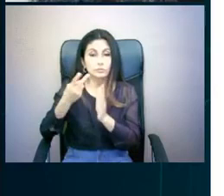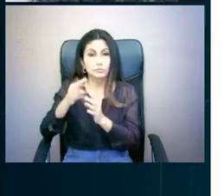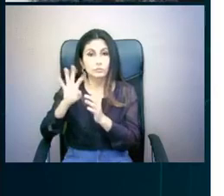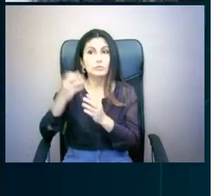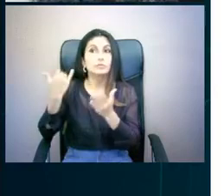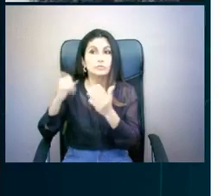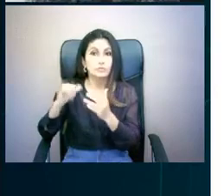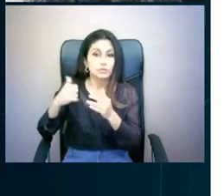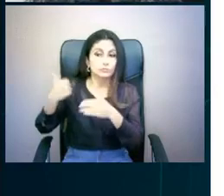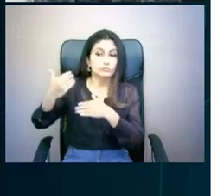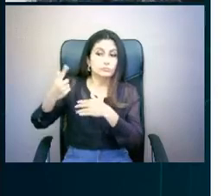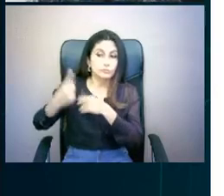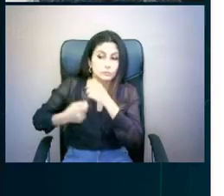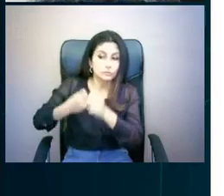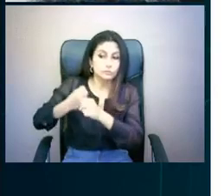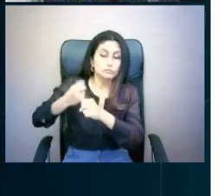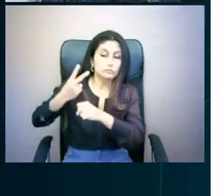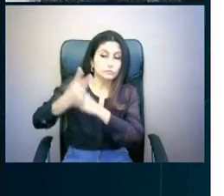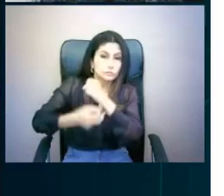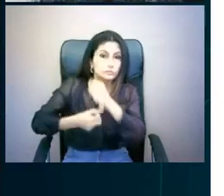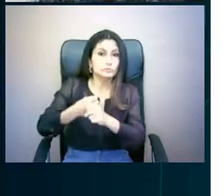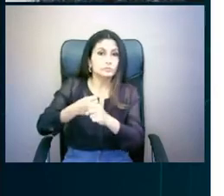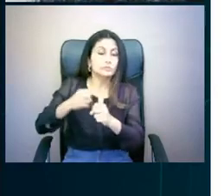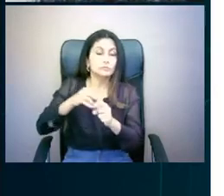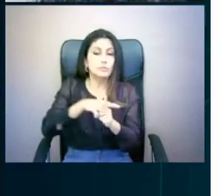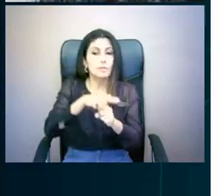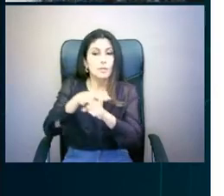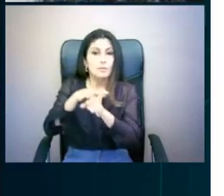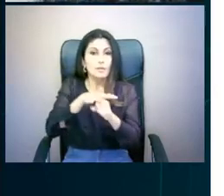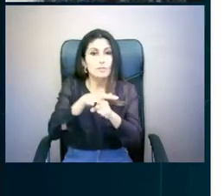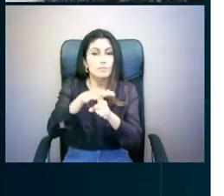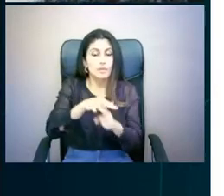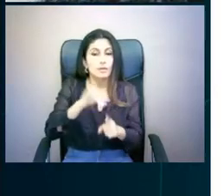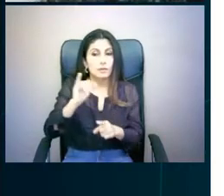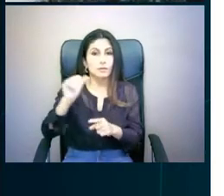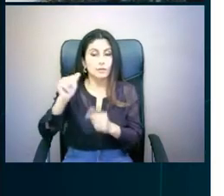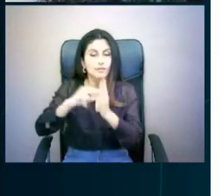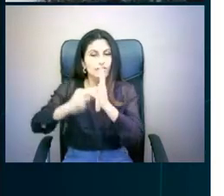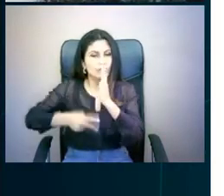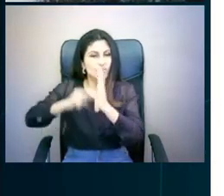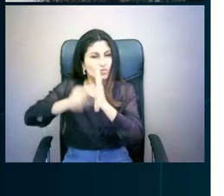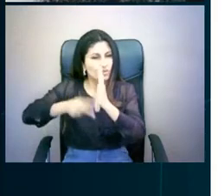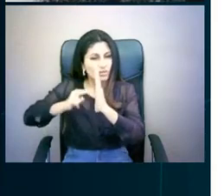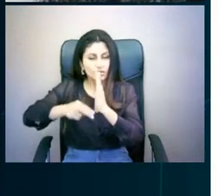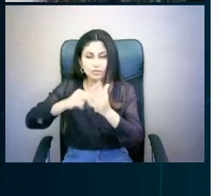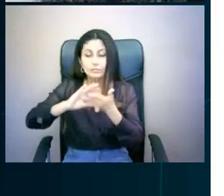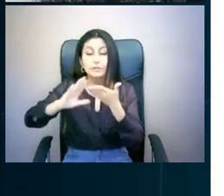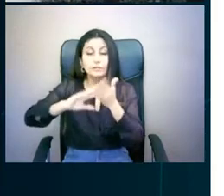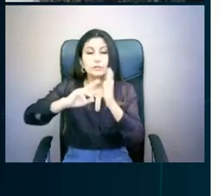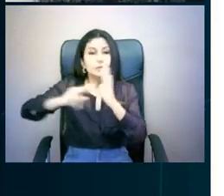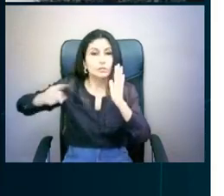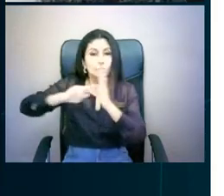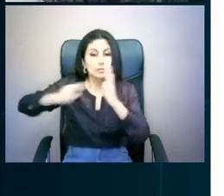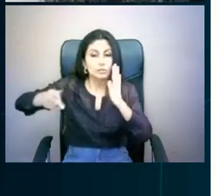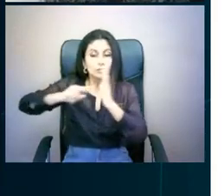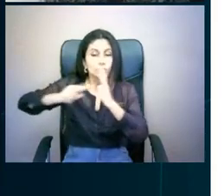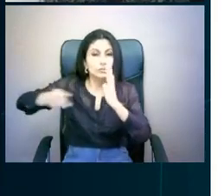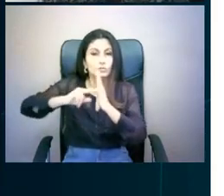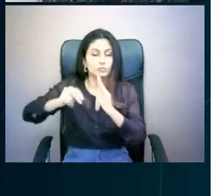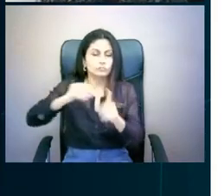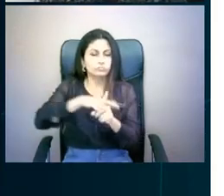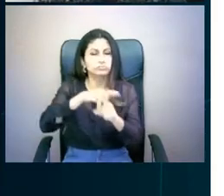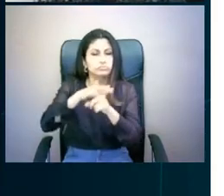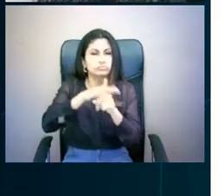un tiempo en los cuales vemos cómo empiezan a permearse todas las tecnologías, todas las áreas de conocimiento a través de lo que es la